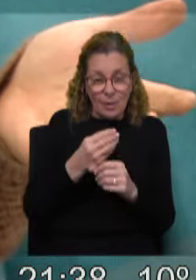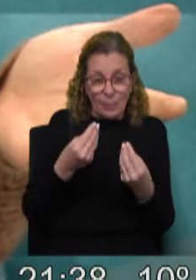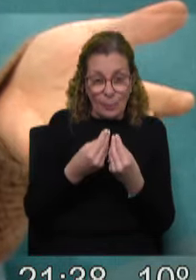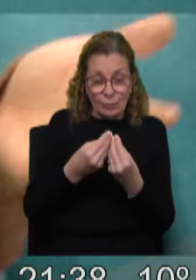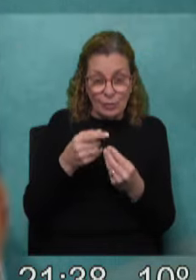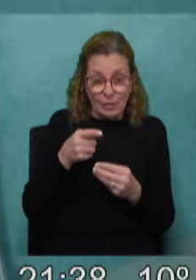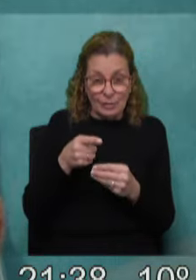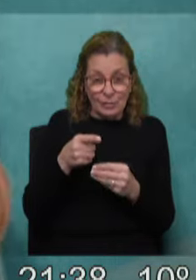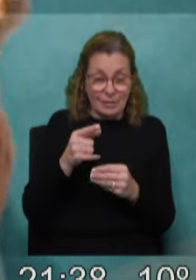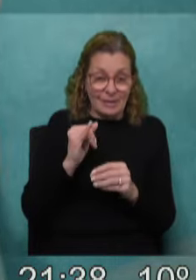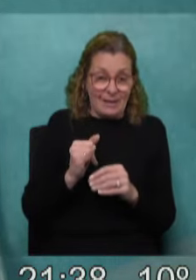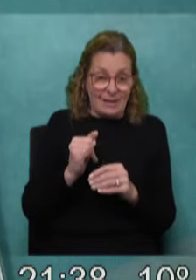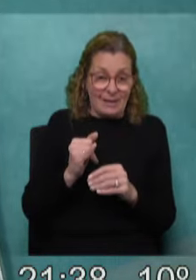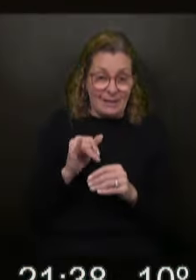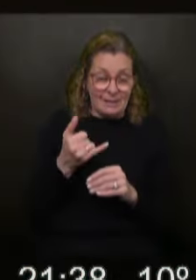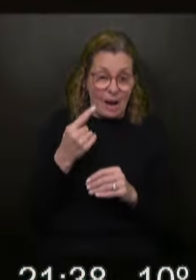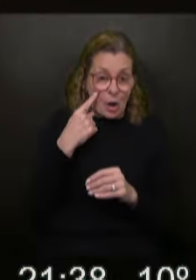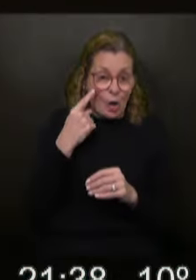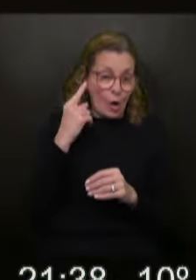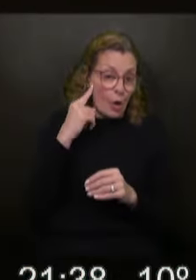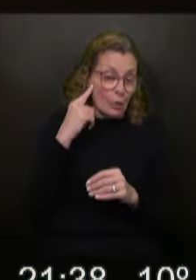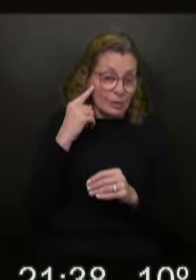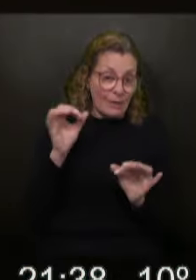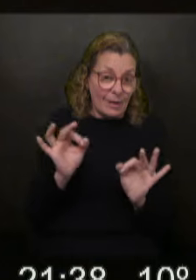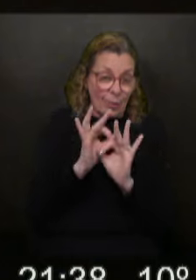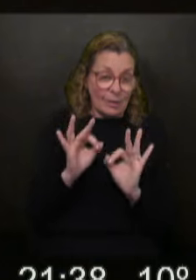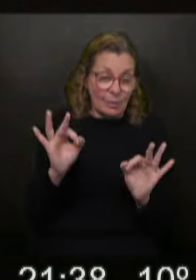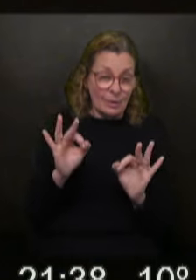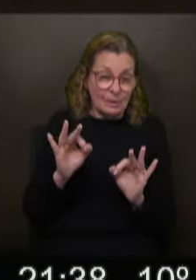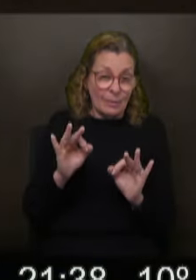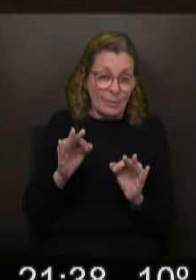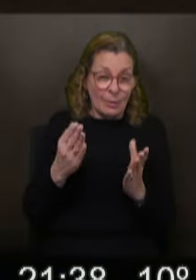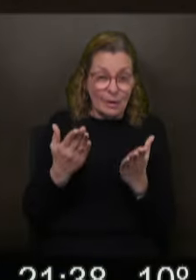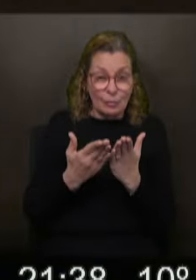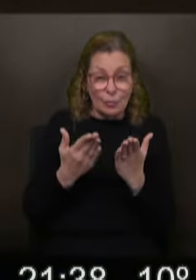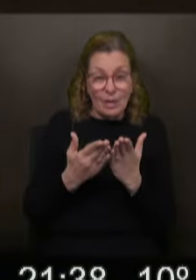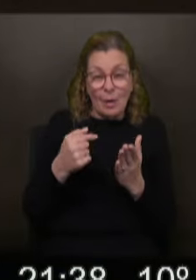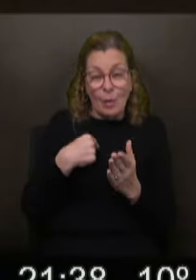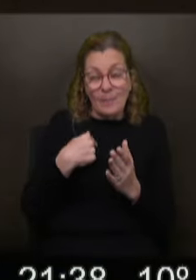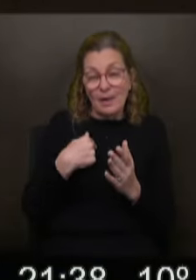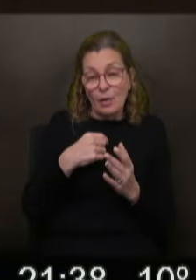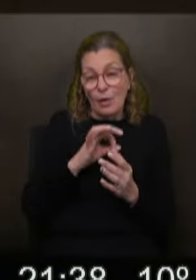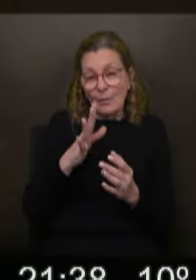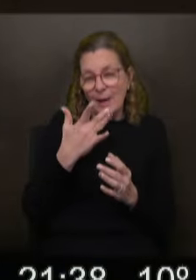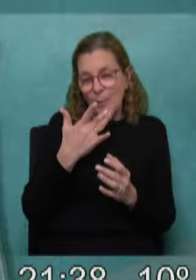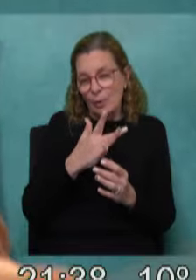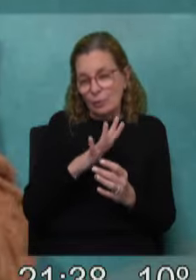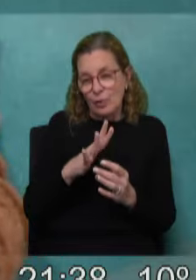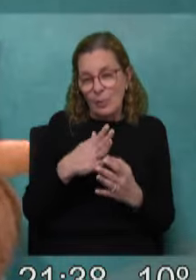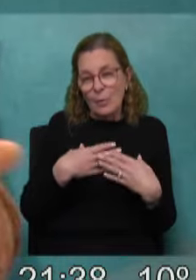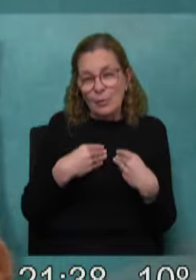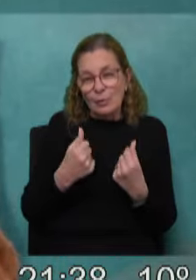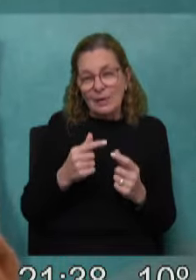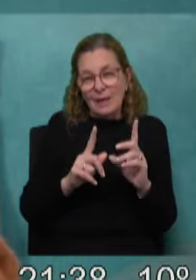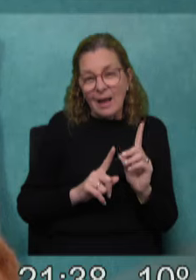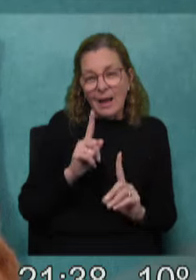ellos, eso, ya me escuchaban con los cantacuentos o eran alumnos míos de no sé qué. Es divino, eso es muy emocionante y es